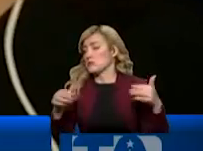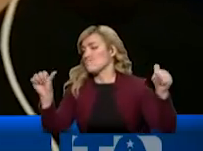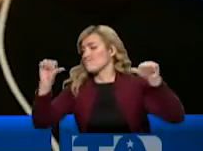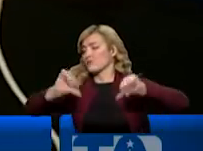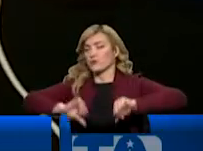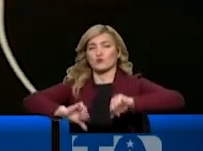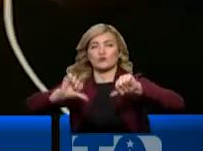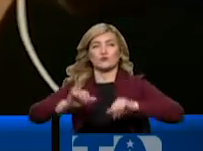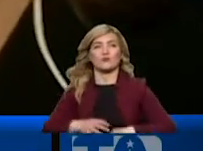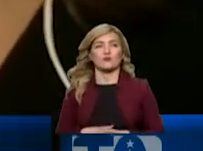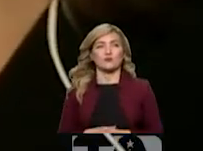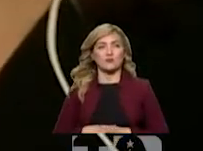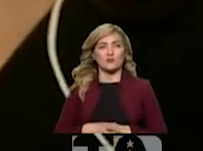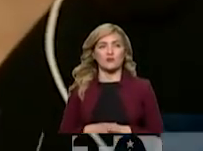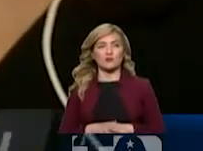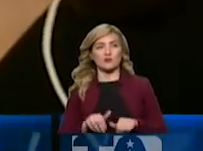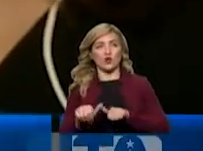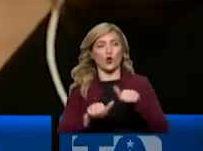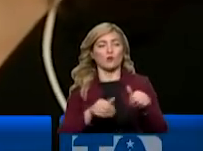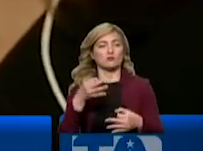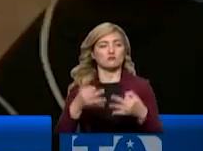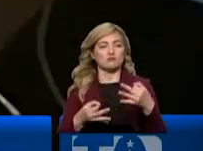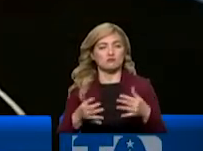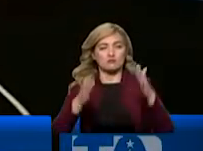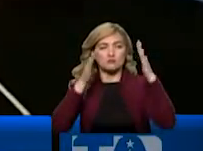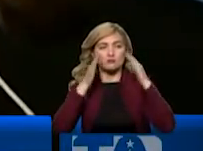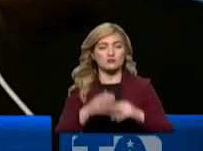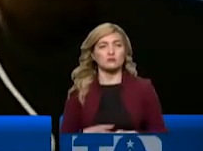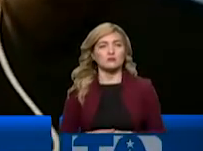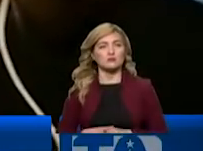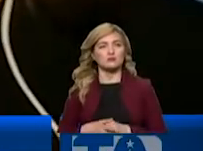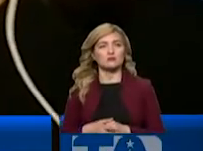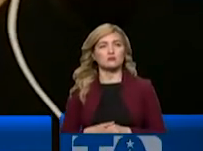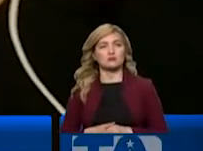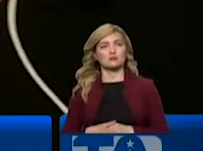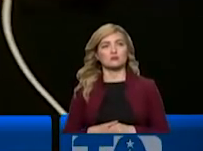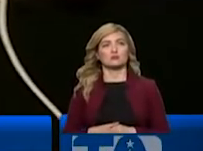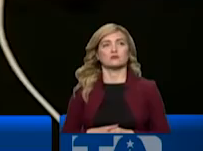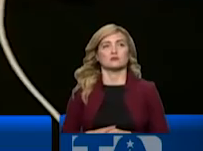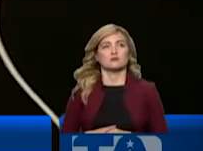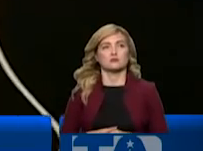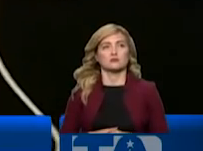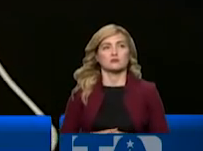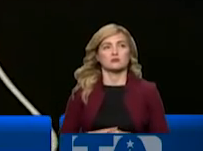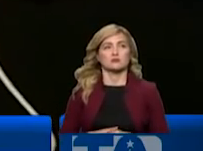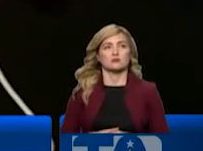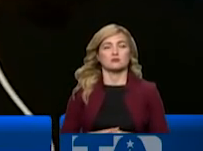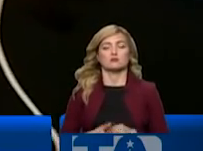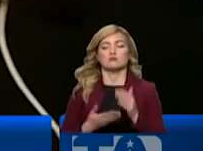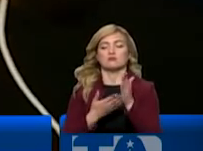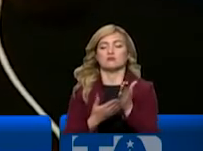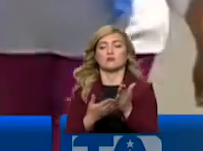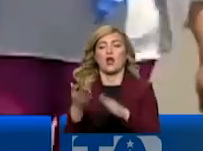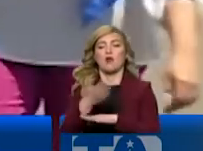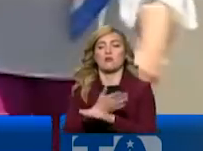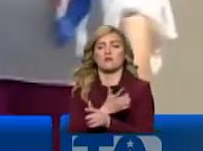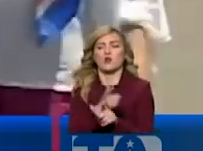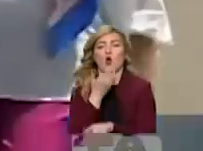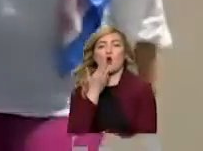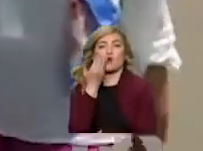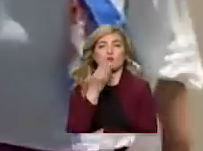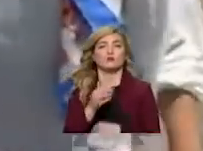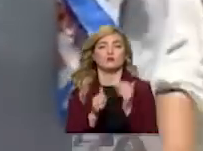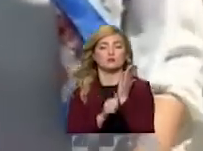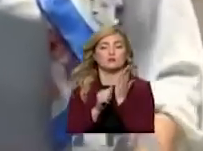Es momento de poner los ojos en la Administración de Justicia y averiguar con qué criterios están asignando medidas como las medidas de prelibertad. Esto lo